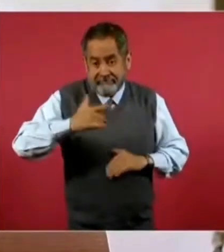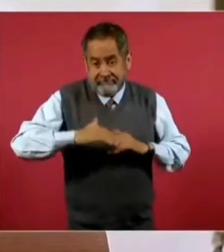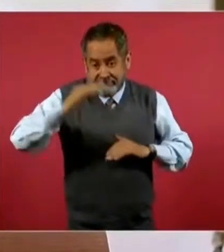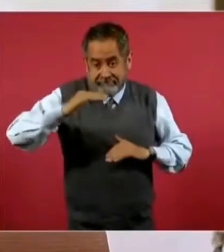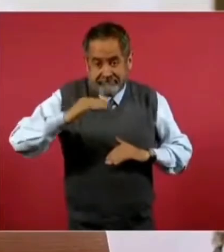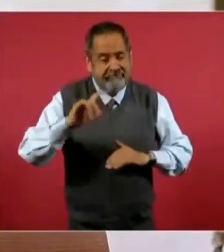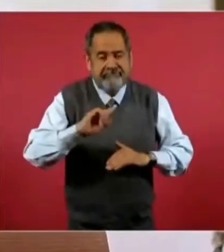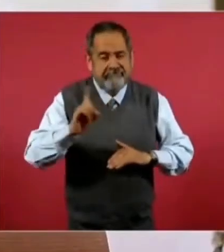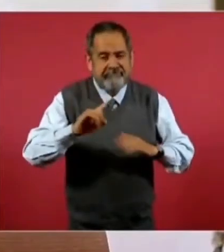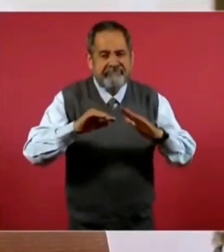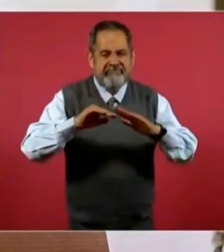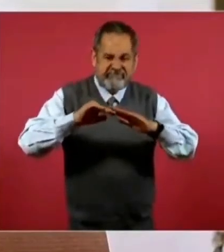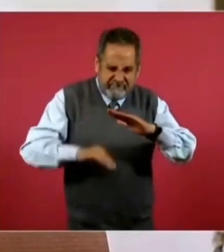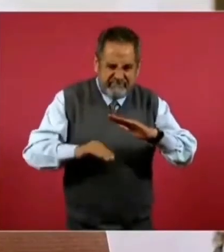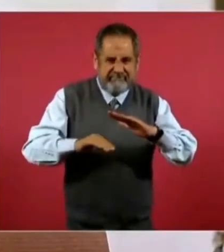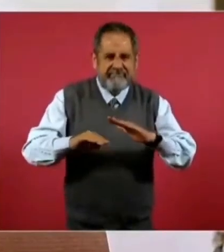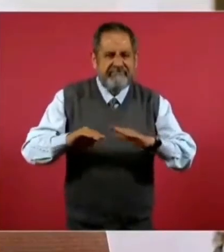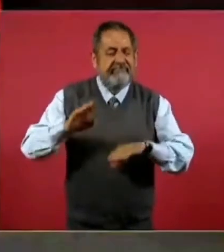sino se redujo